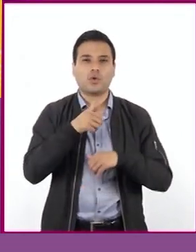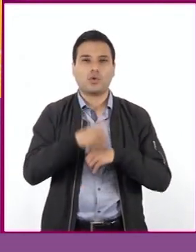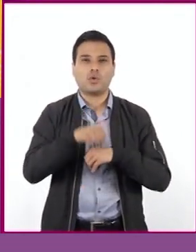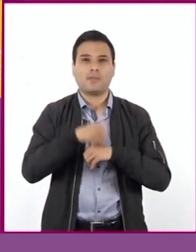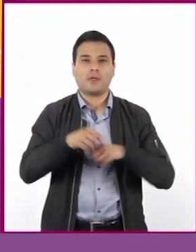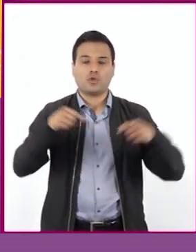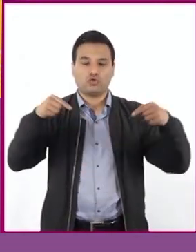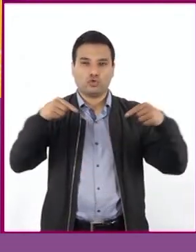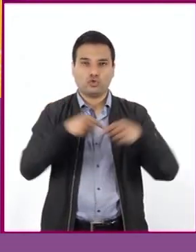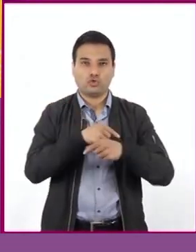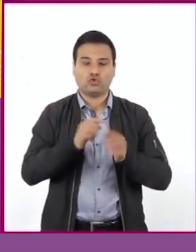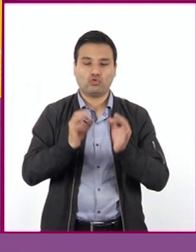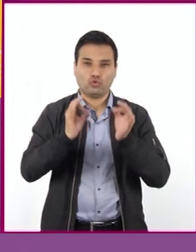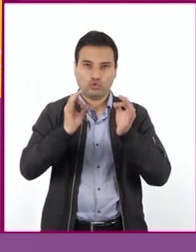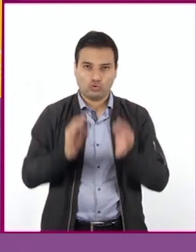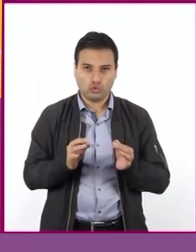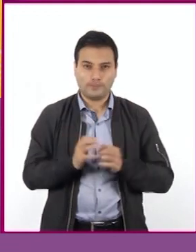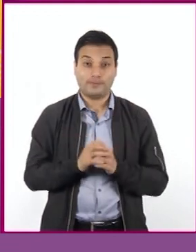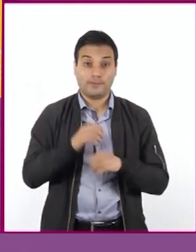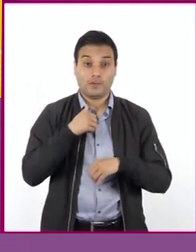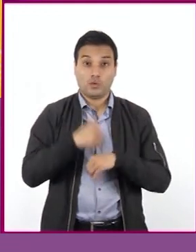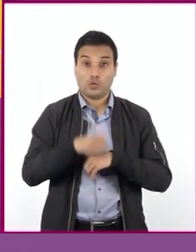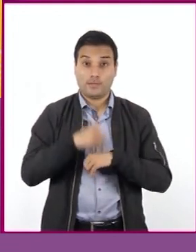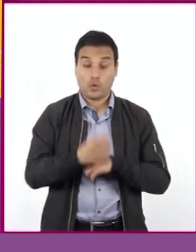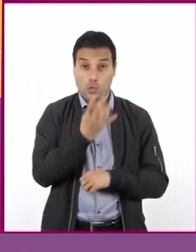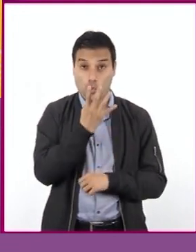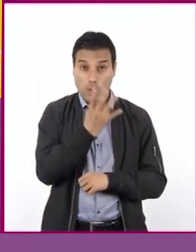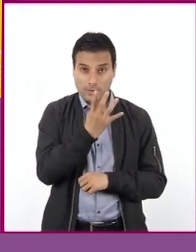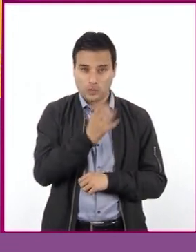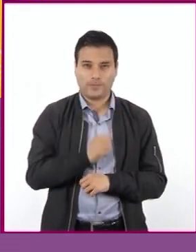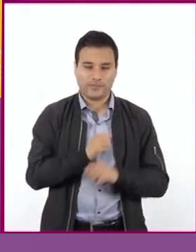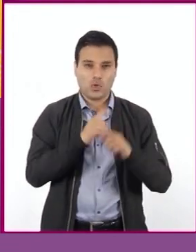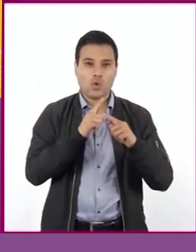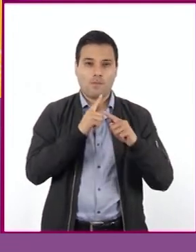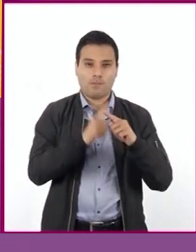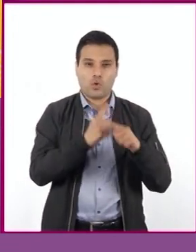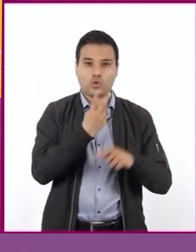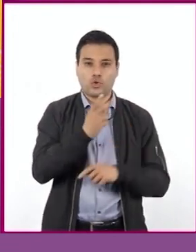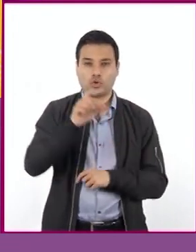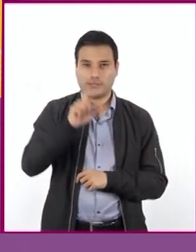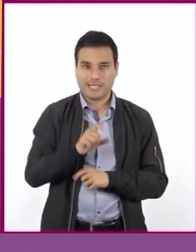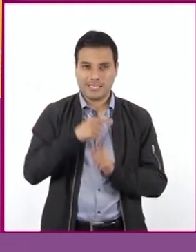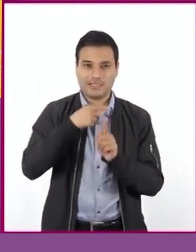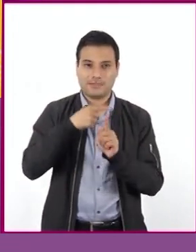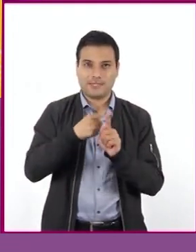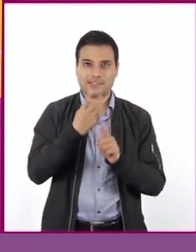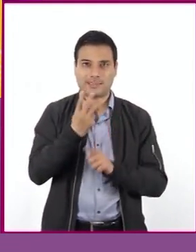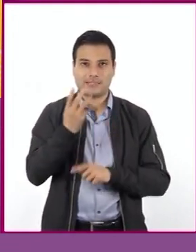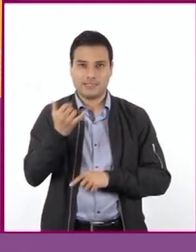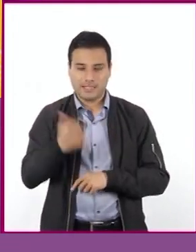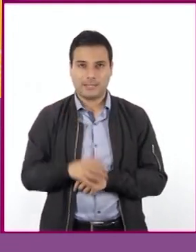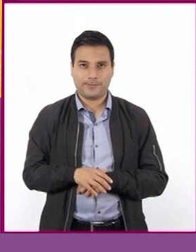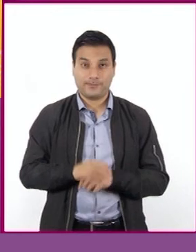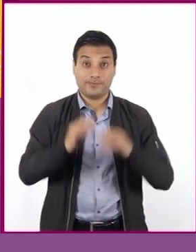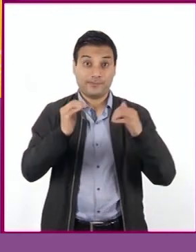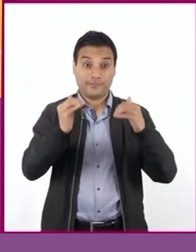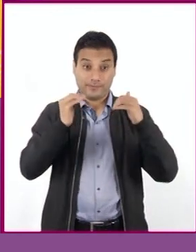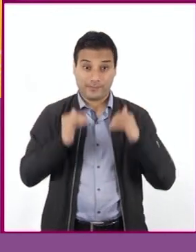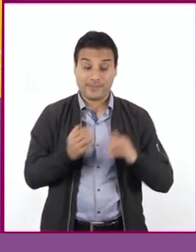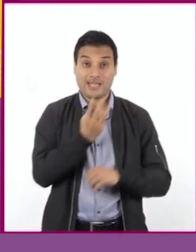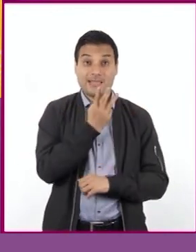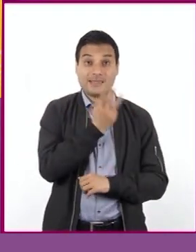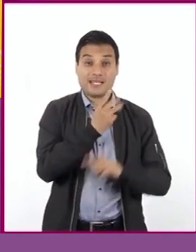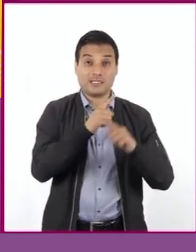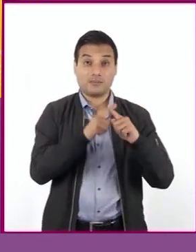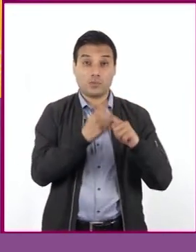decir, el coeficiente 4 multiplicará a toda la primera ecuación y el coeficiente 3 a toda la segunda